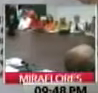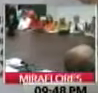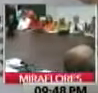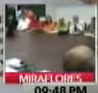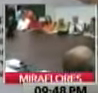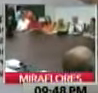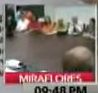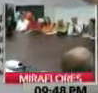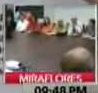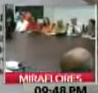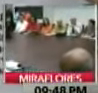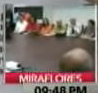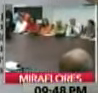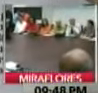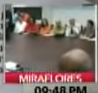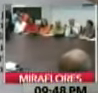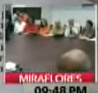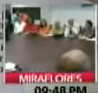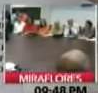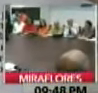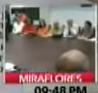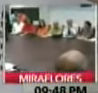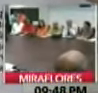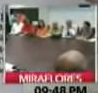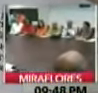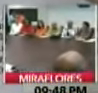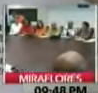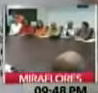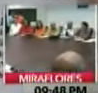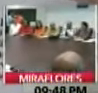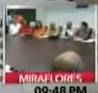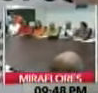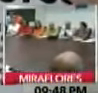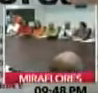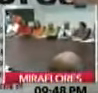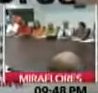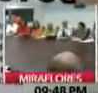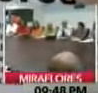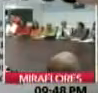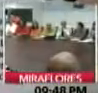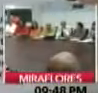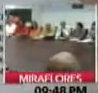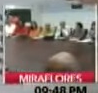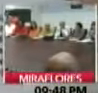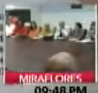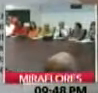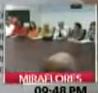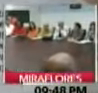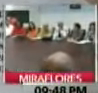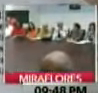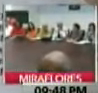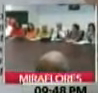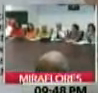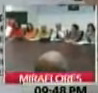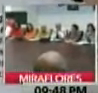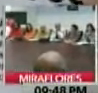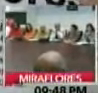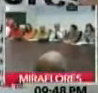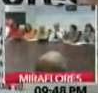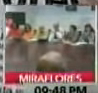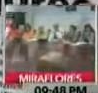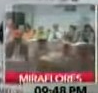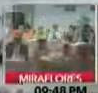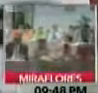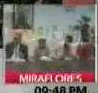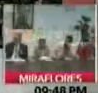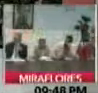mínimos mensuales en el caso del trabajador con 1 año, y con 2 años no será mayor a 12 salarios mínimos por mes. Entonces, de las obras, de las últimas obras de Teodoro y su